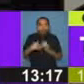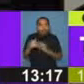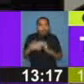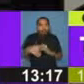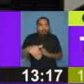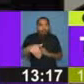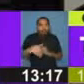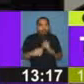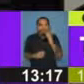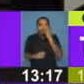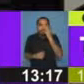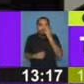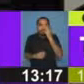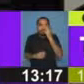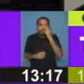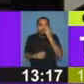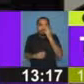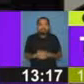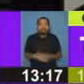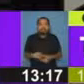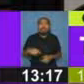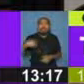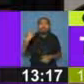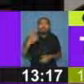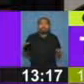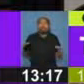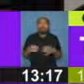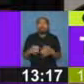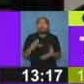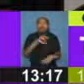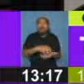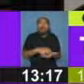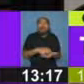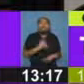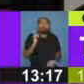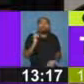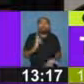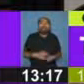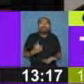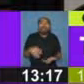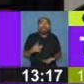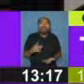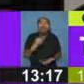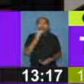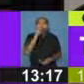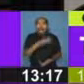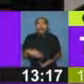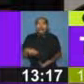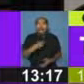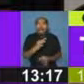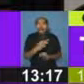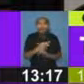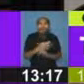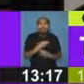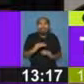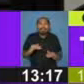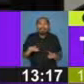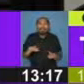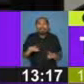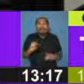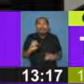paquete próximo a licitar también el jardín de infantes Éxodo jujeño entre otras obras bueno acá hay un